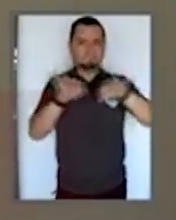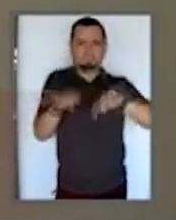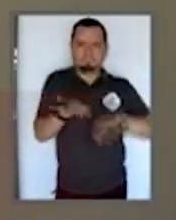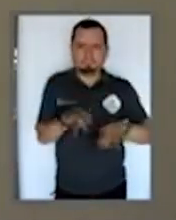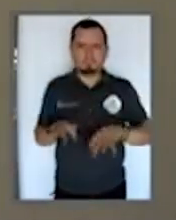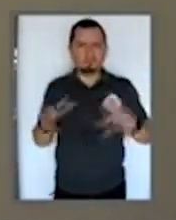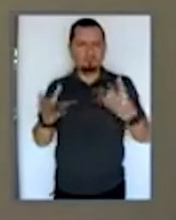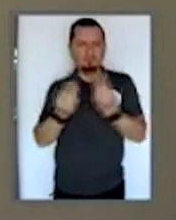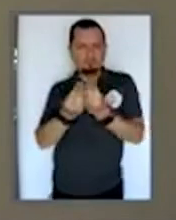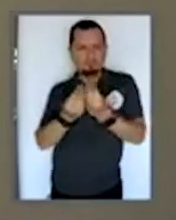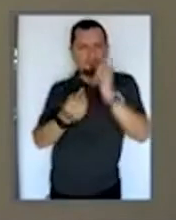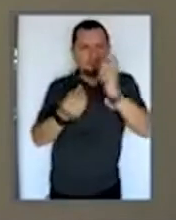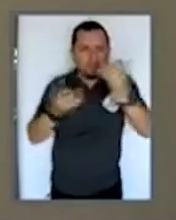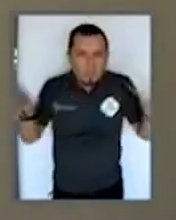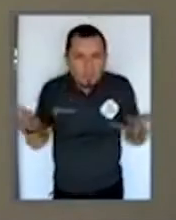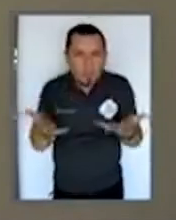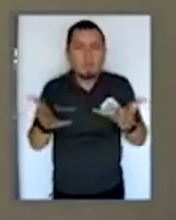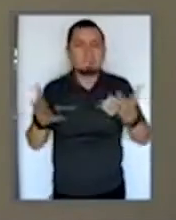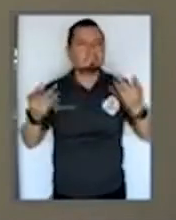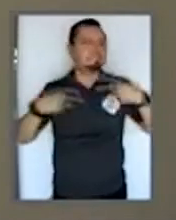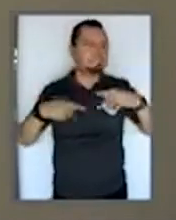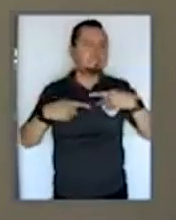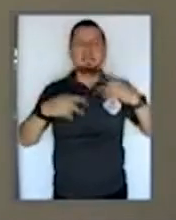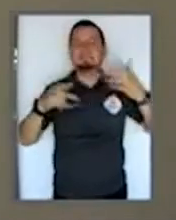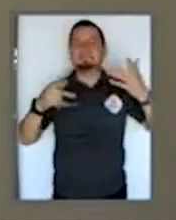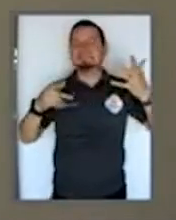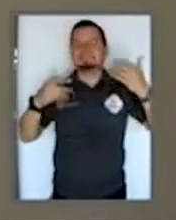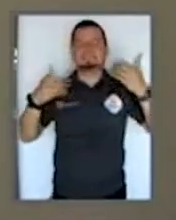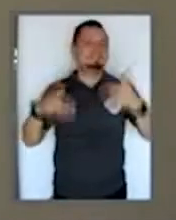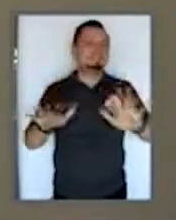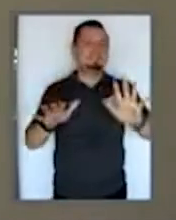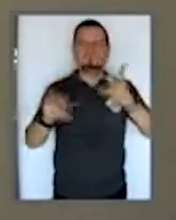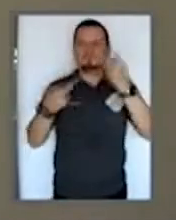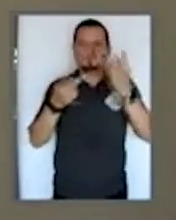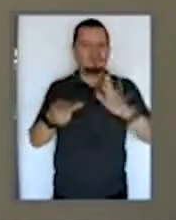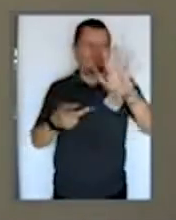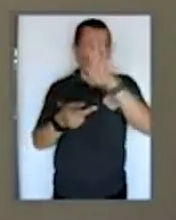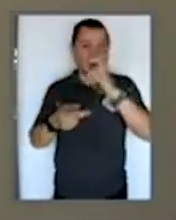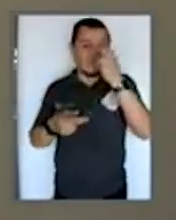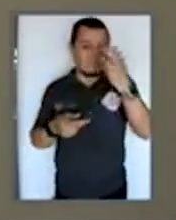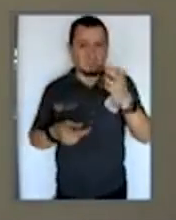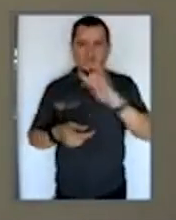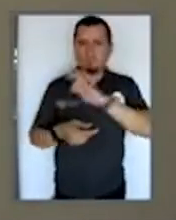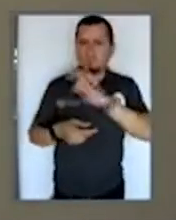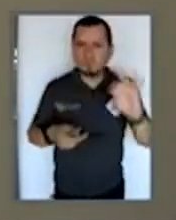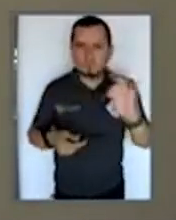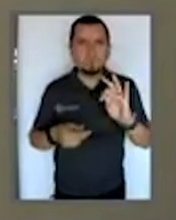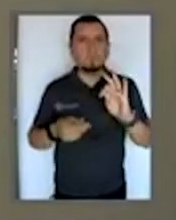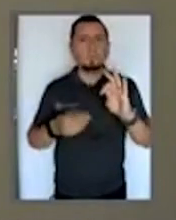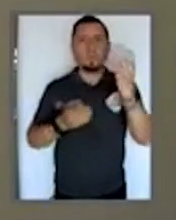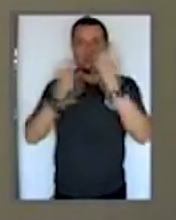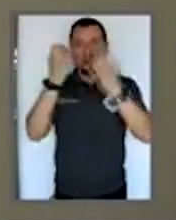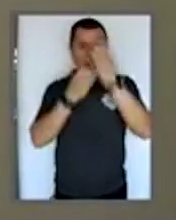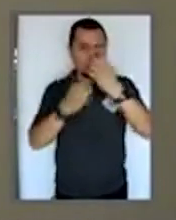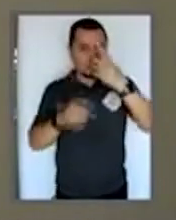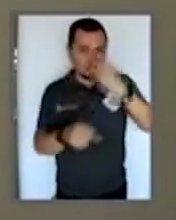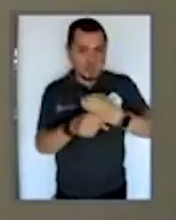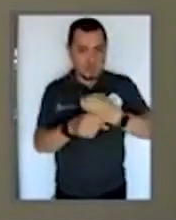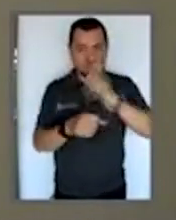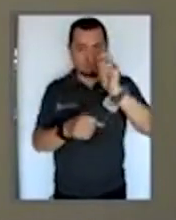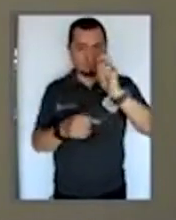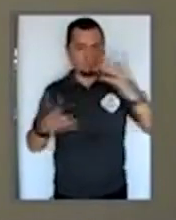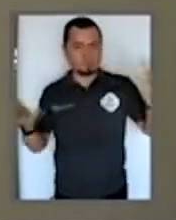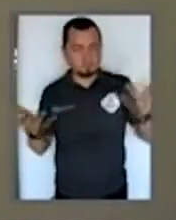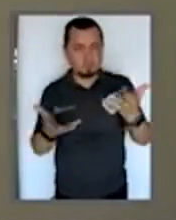trabajadoras los consumidores clientes accionistas etcétera o sea hay una primera carta compromiso para el